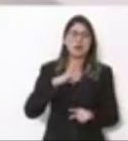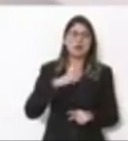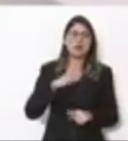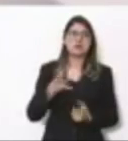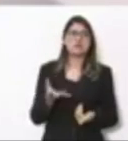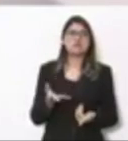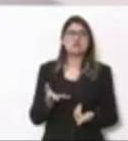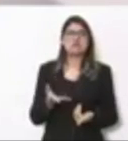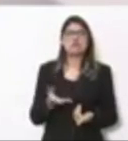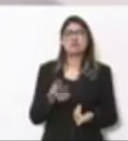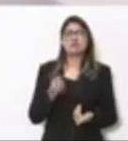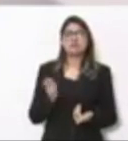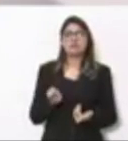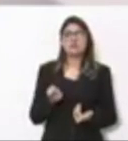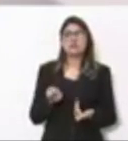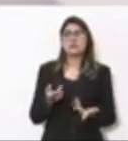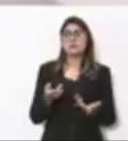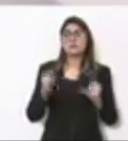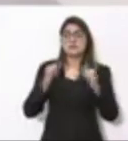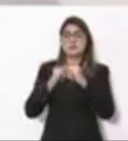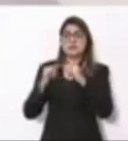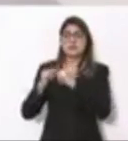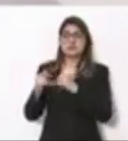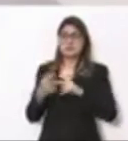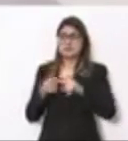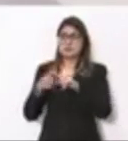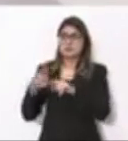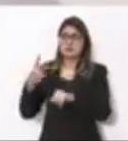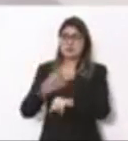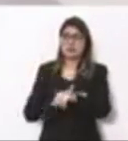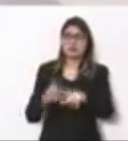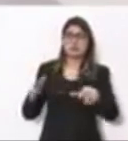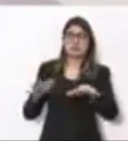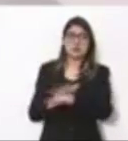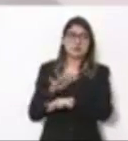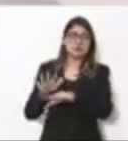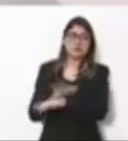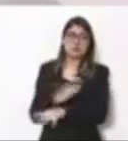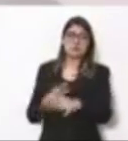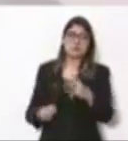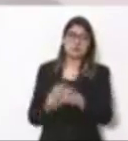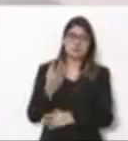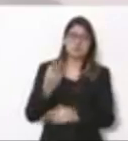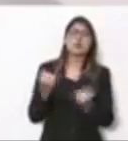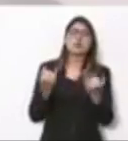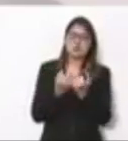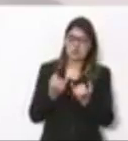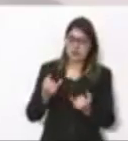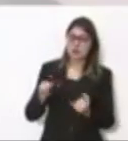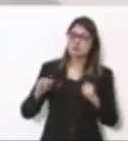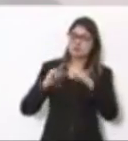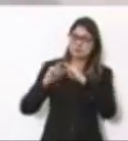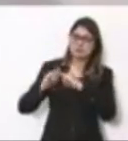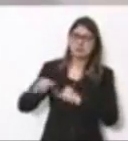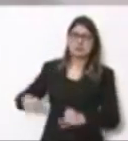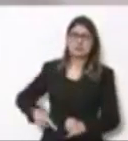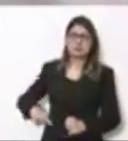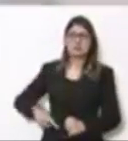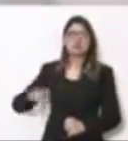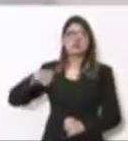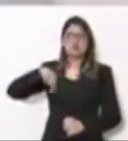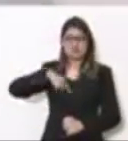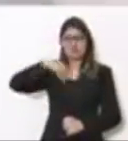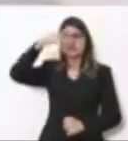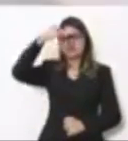términos de funcionamiento de todas las instituciones, incluidas las instituciones gubernamentales, el acceso a la información nos queda claro, es una prioridad,